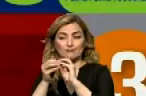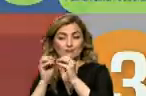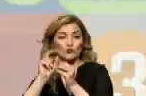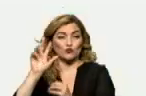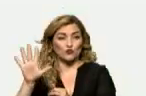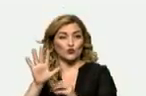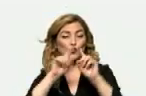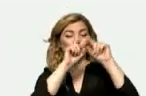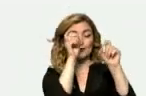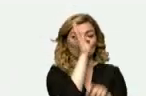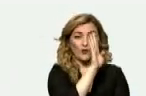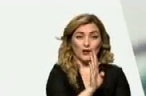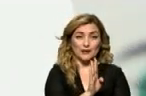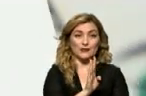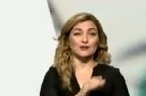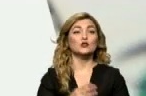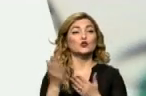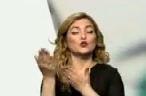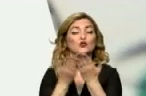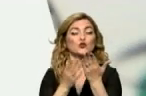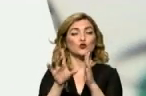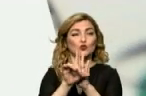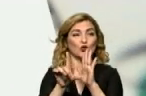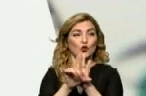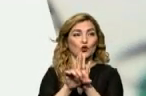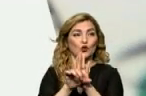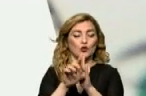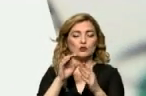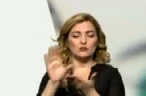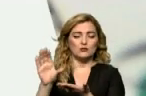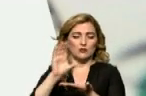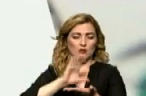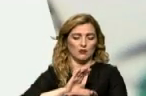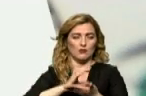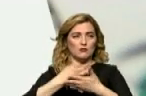País. La firma que brinda servicios jurídicos registró ingresos por